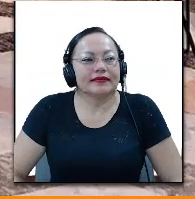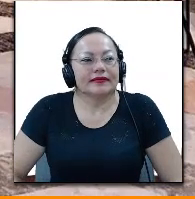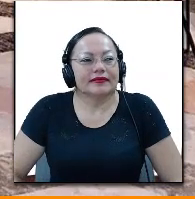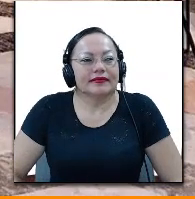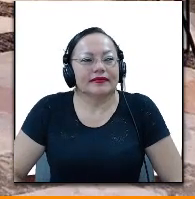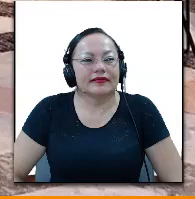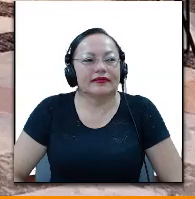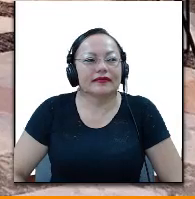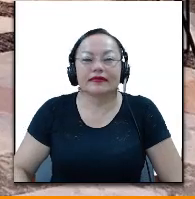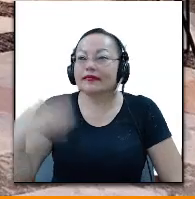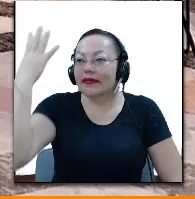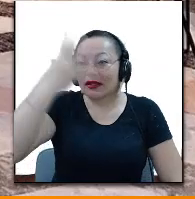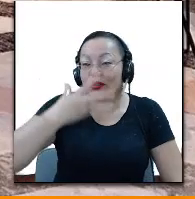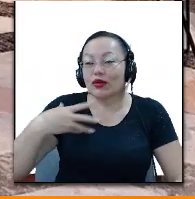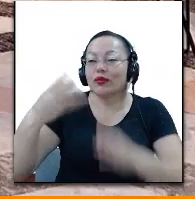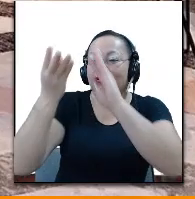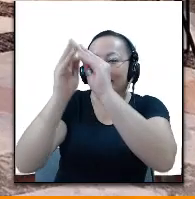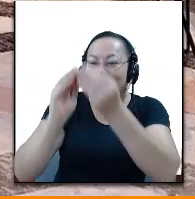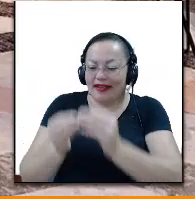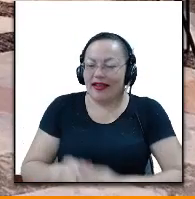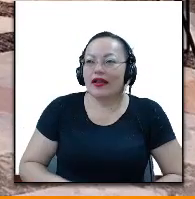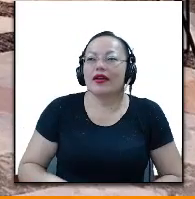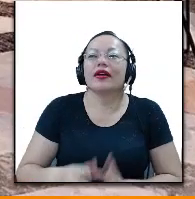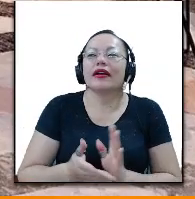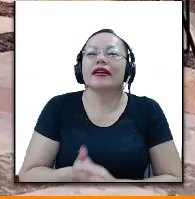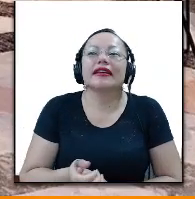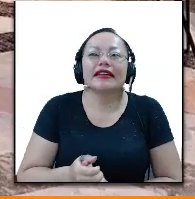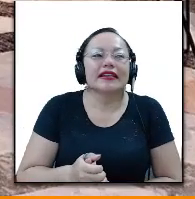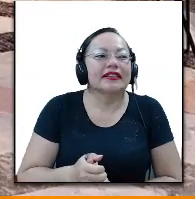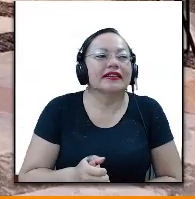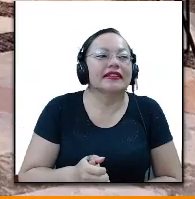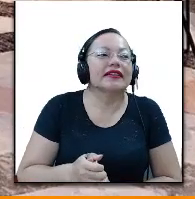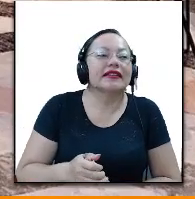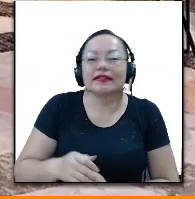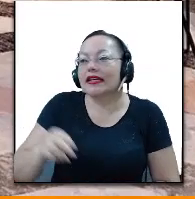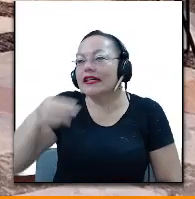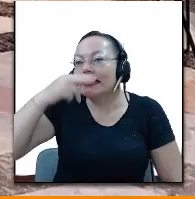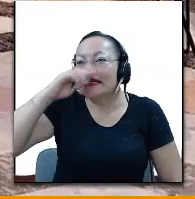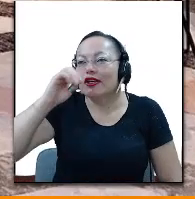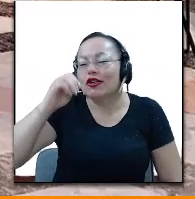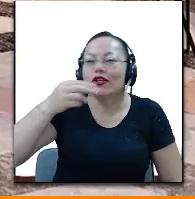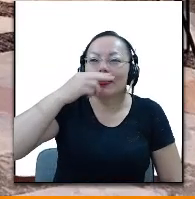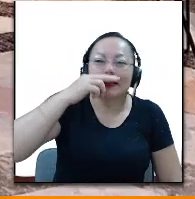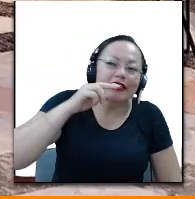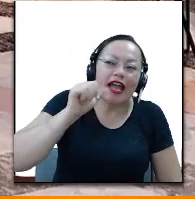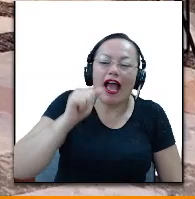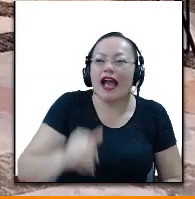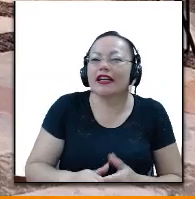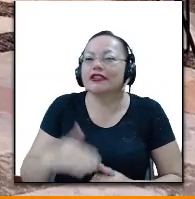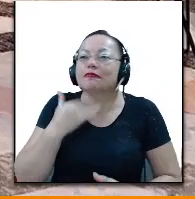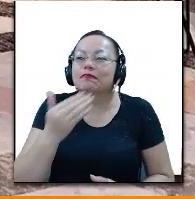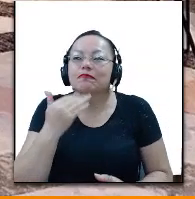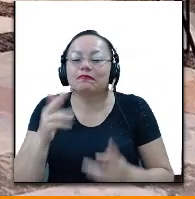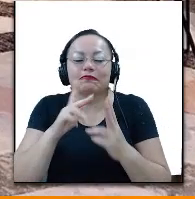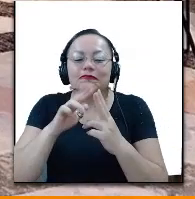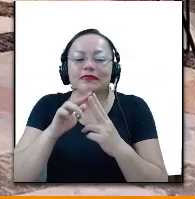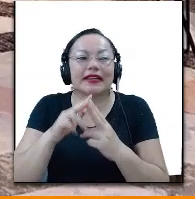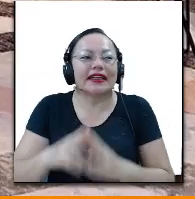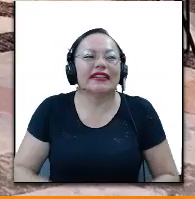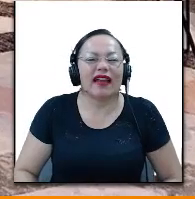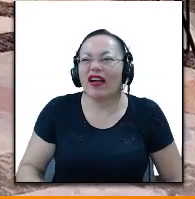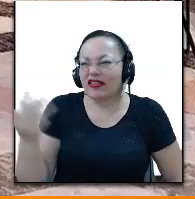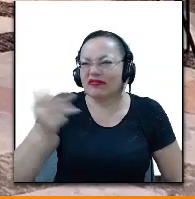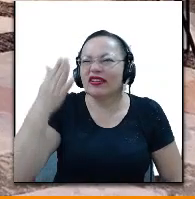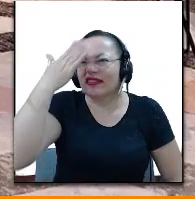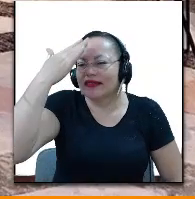un decorativo muy bonito, niño y mi niña a la vez, porque pues sin saber ellos dos, o bueno, tal vez ya lo sepan,